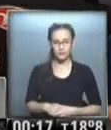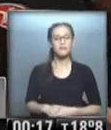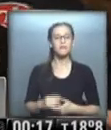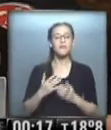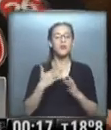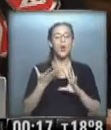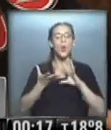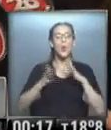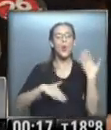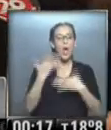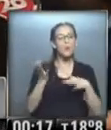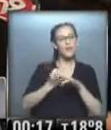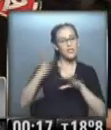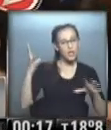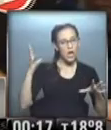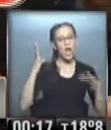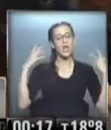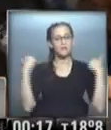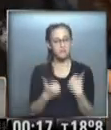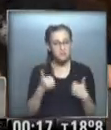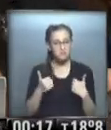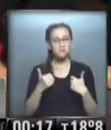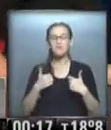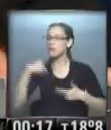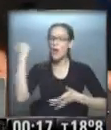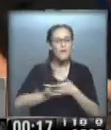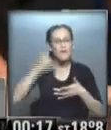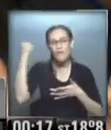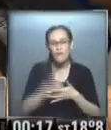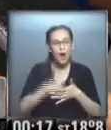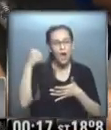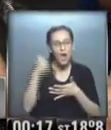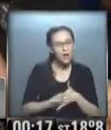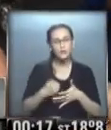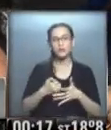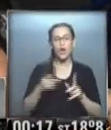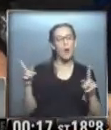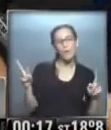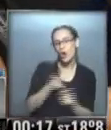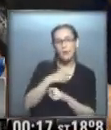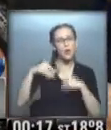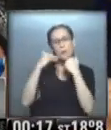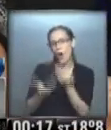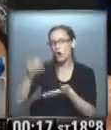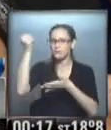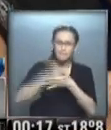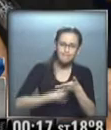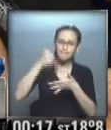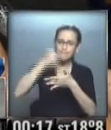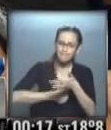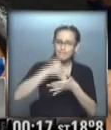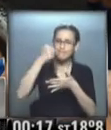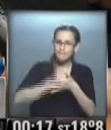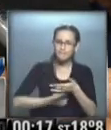eliminatoria, hacer lo mejor que se pueda, superar todas las dificultades con las que hemos llegado, tratar de hacer un buen